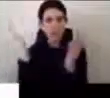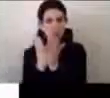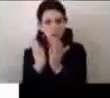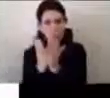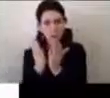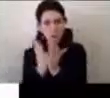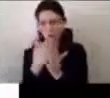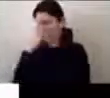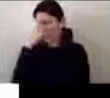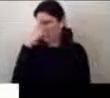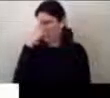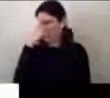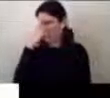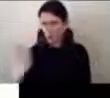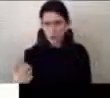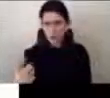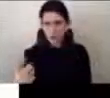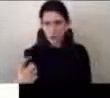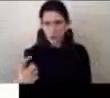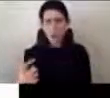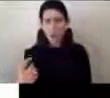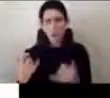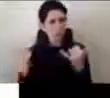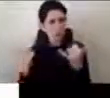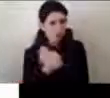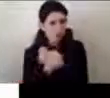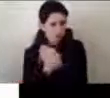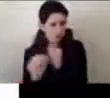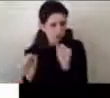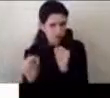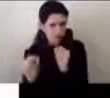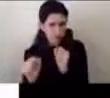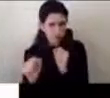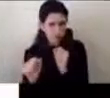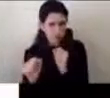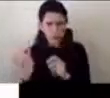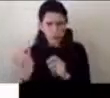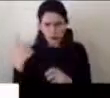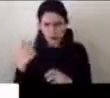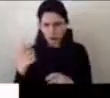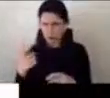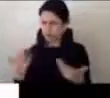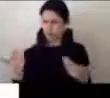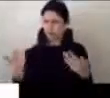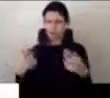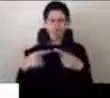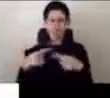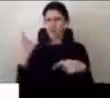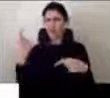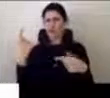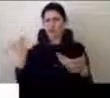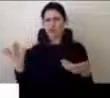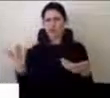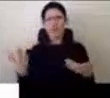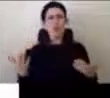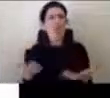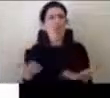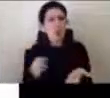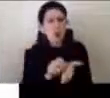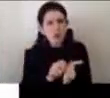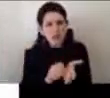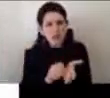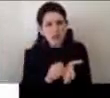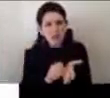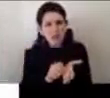serio, que el juego no tiene cabida, que primero se descolocan con él. ¿Cómo vamos a hacer un raspe? ¿Ya?